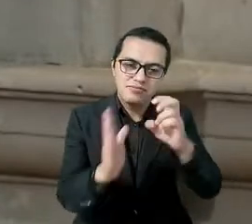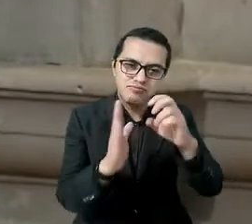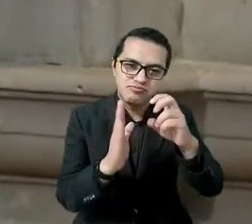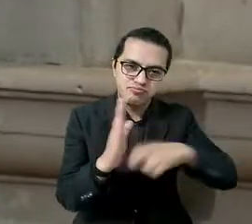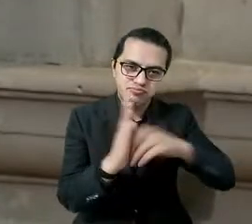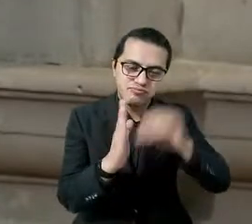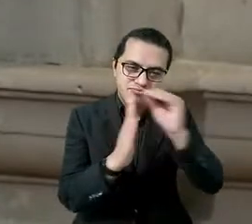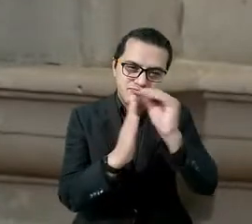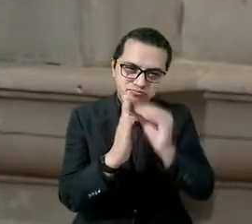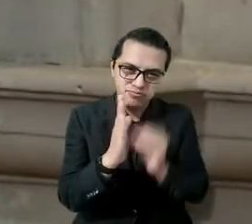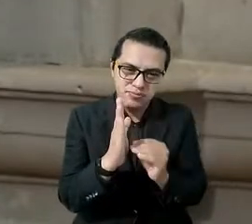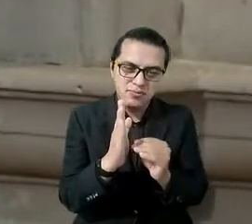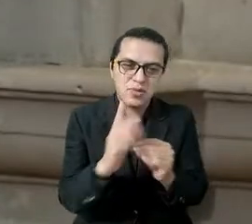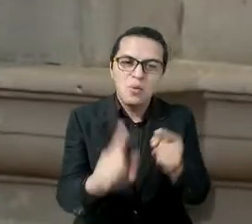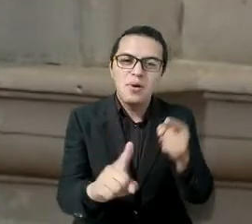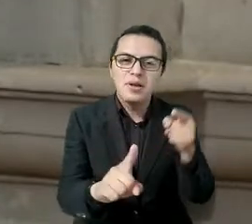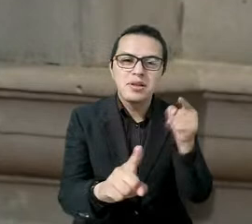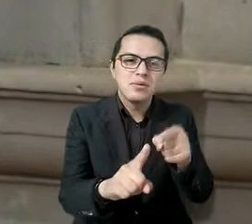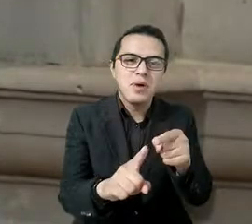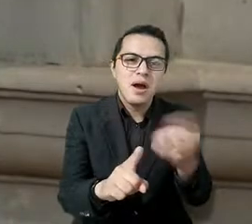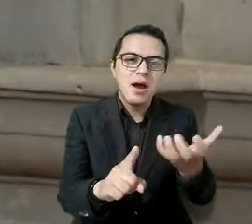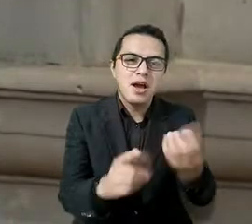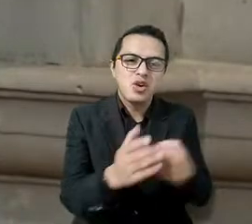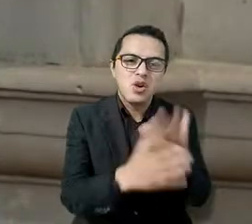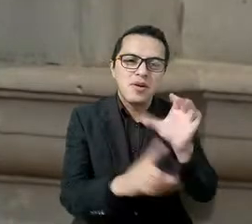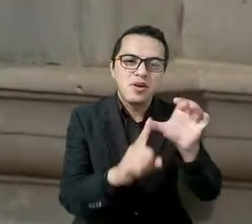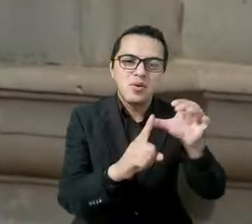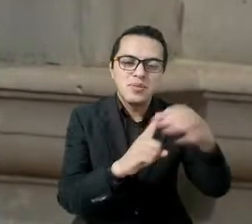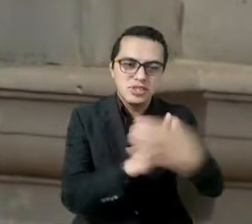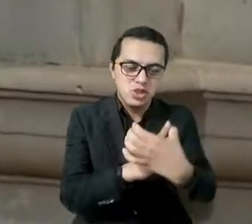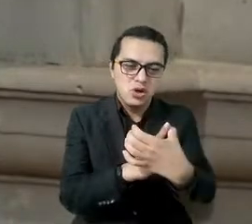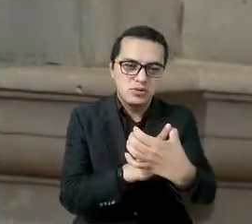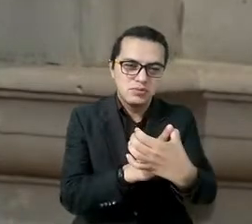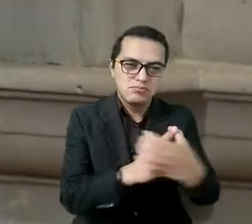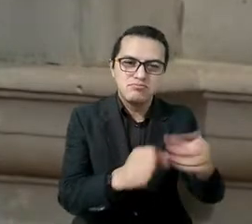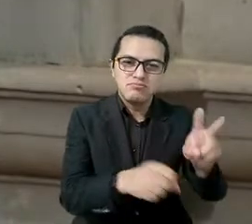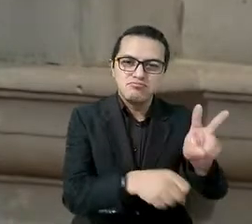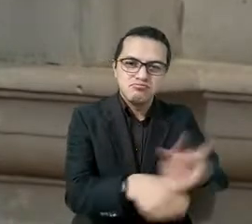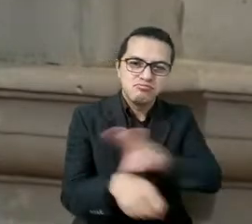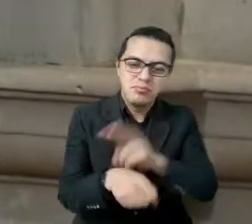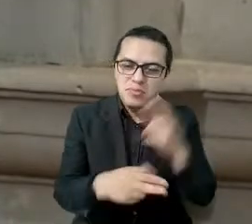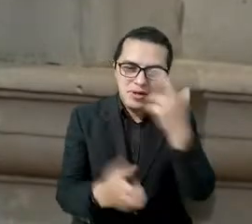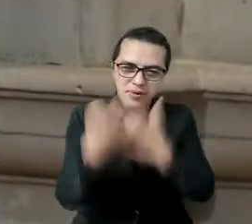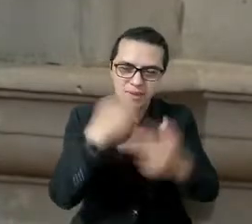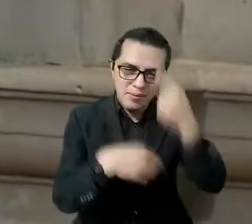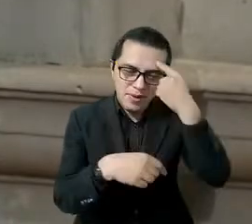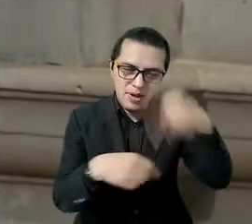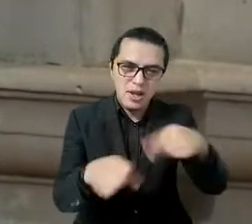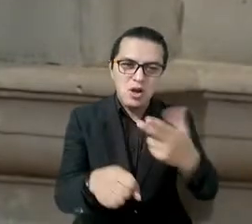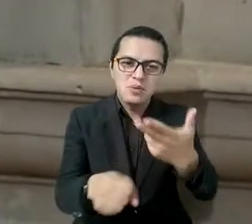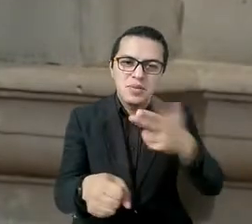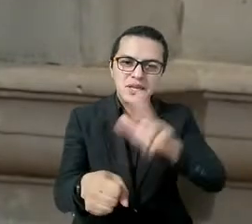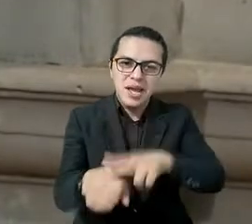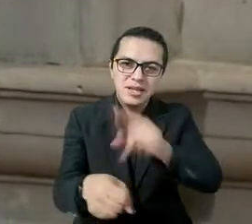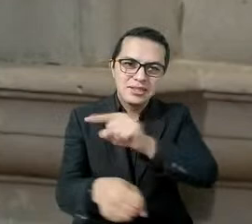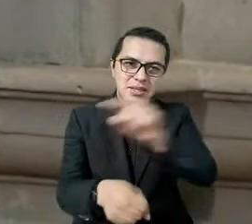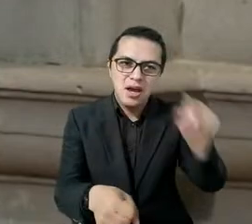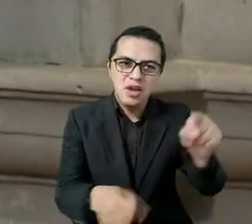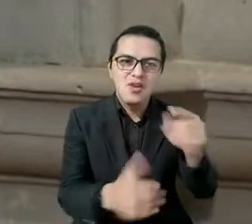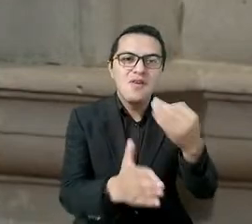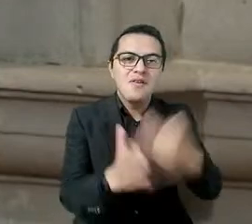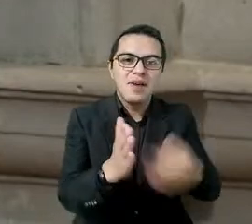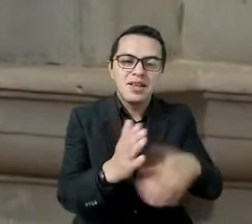Comisión Legislativa de Seguimiento para la construcción, infraestructura y equipamientos de hospitales y unidades